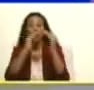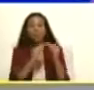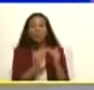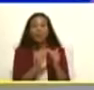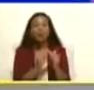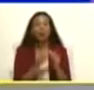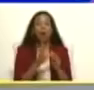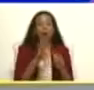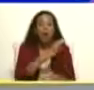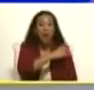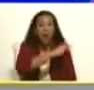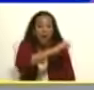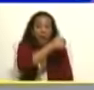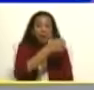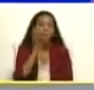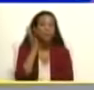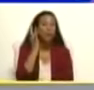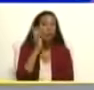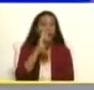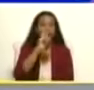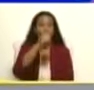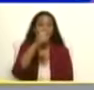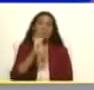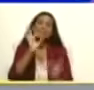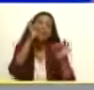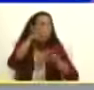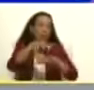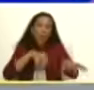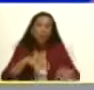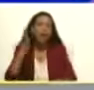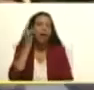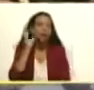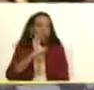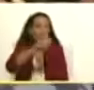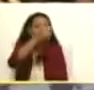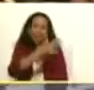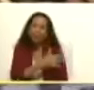con un jefe o jefa, casi siempre es jefa, hay que aclararlo,